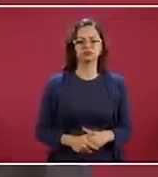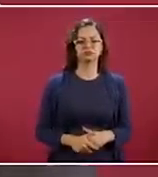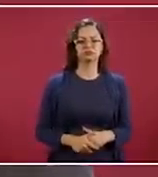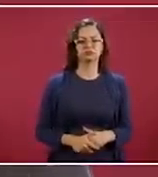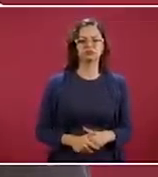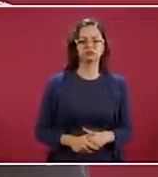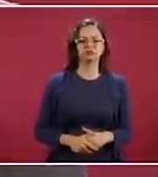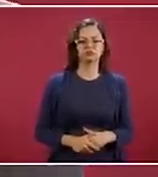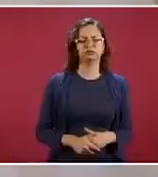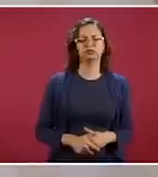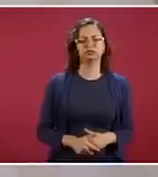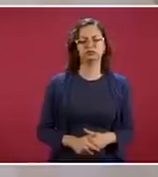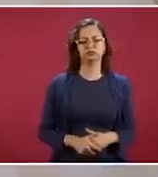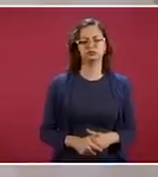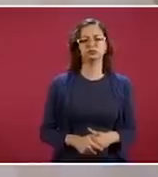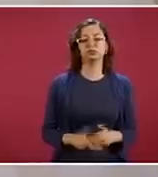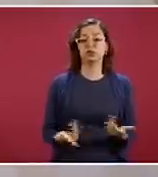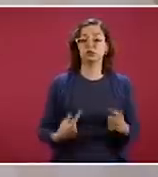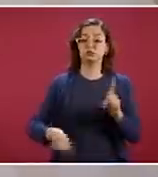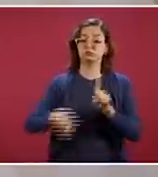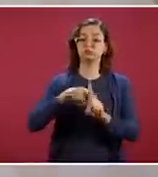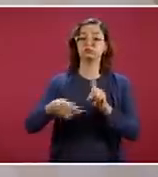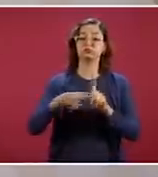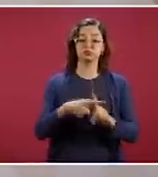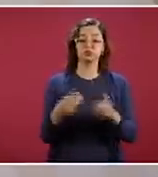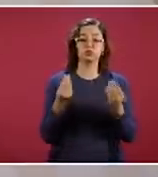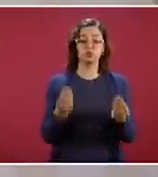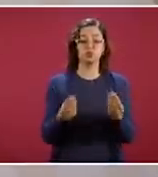Eso es muy favorable.